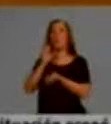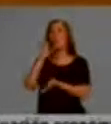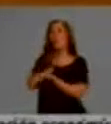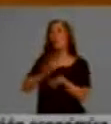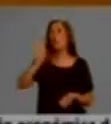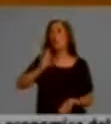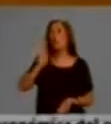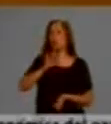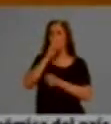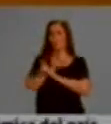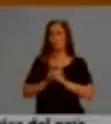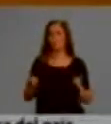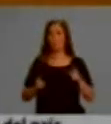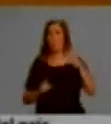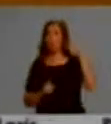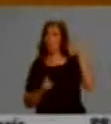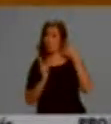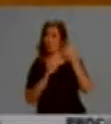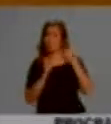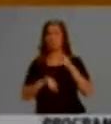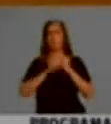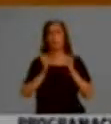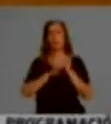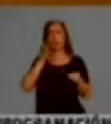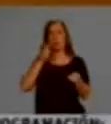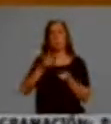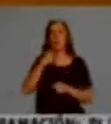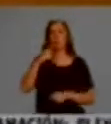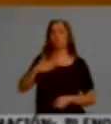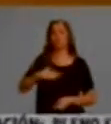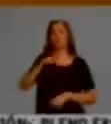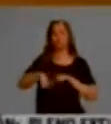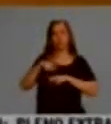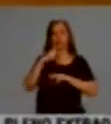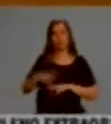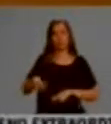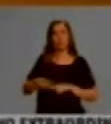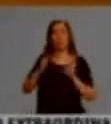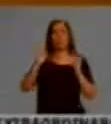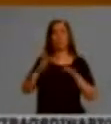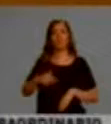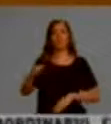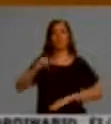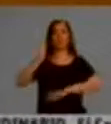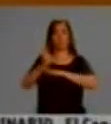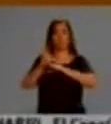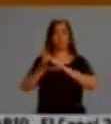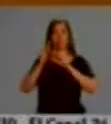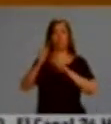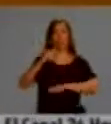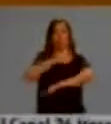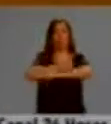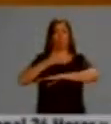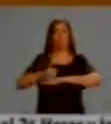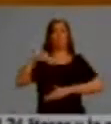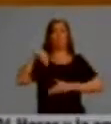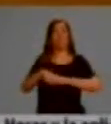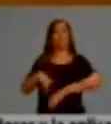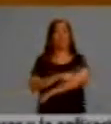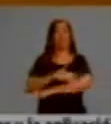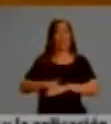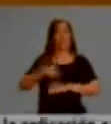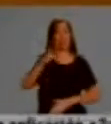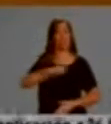corrupción. 4. Una ley reguladora de las funciones políticas que establecerá las retribuciones de los cargos públicos de la Administración General del